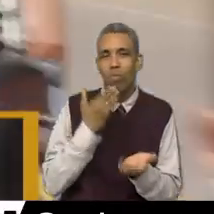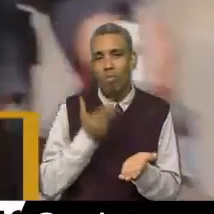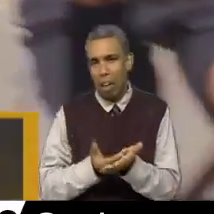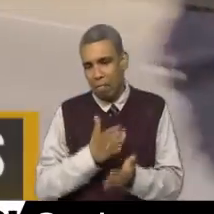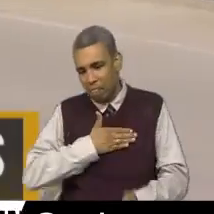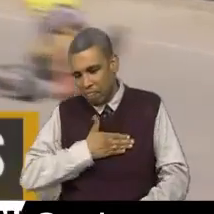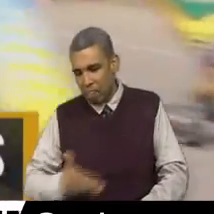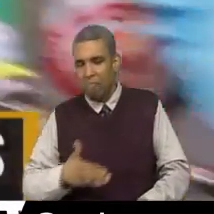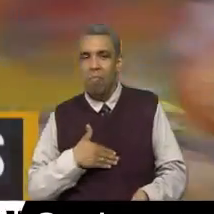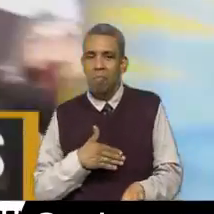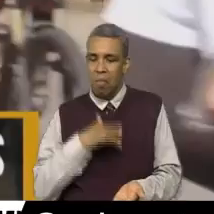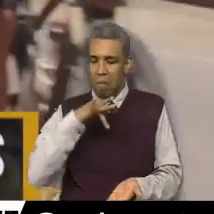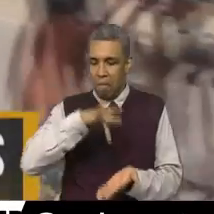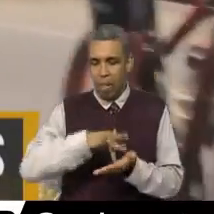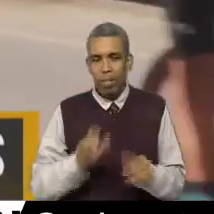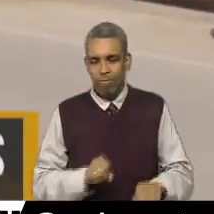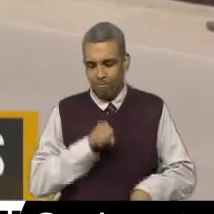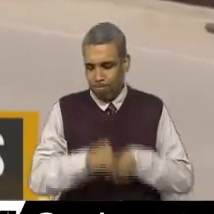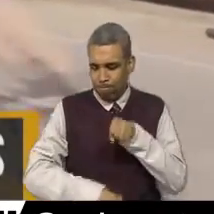por estar